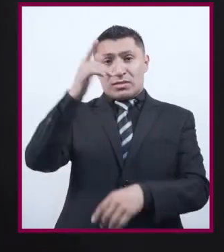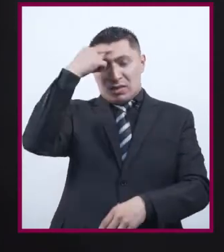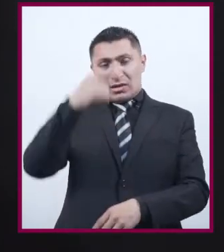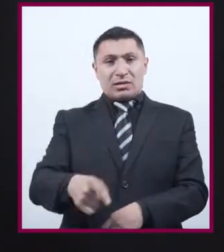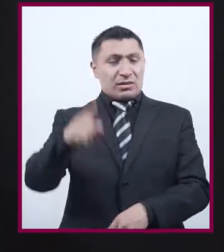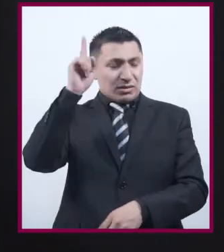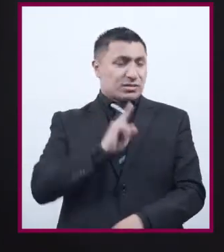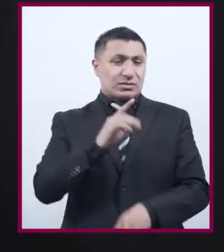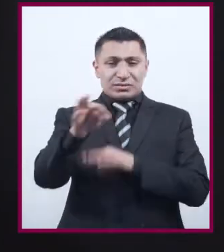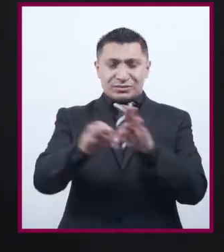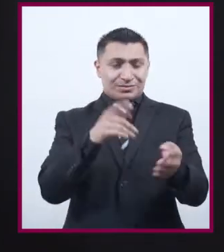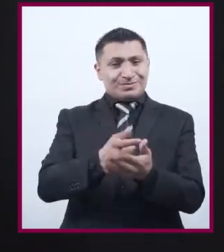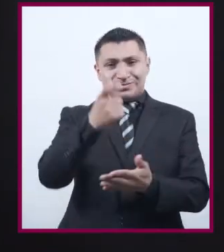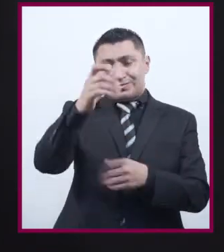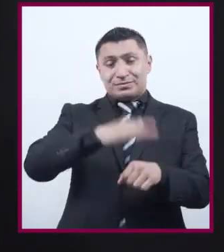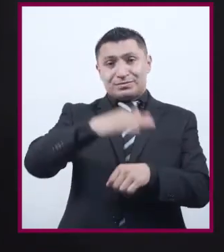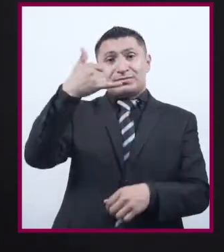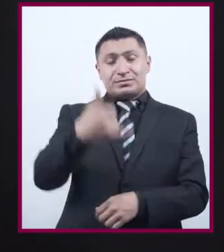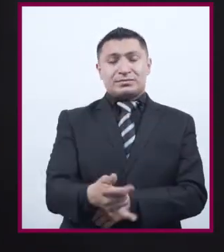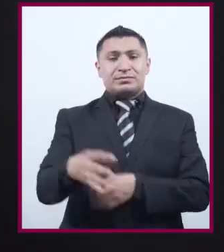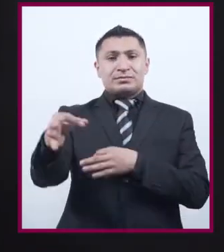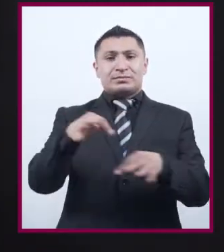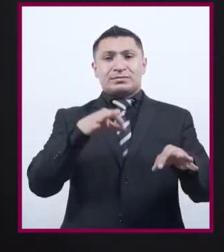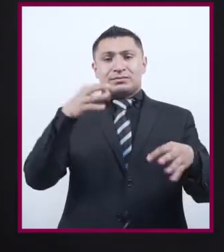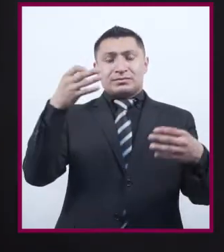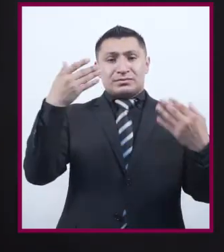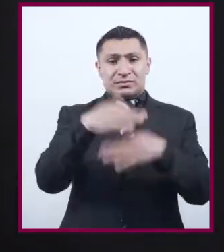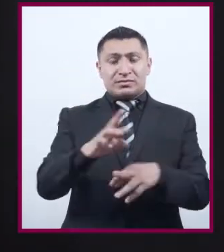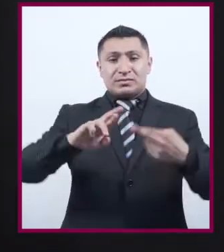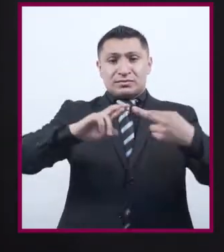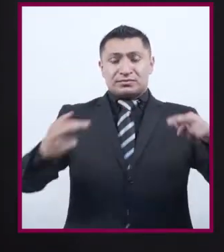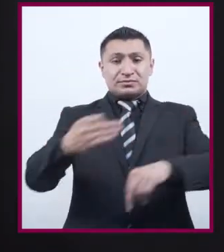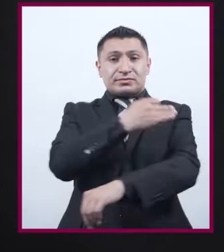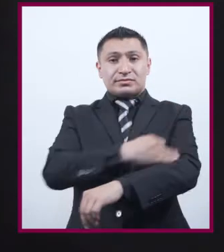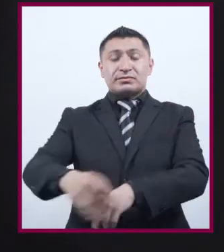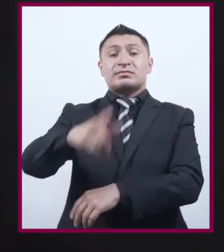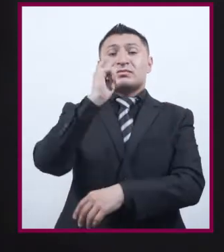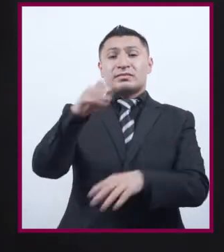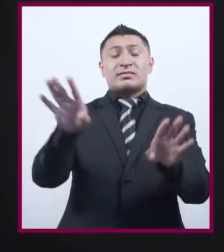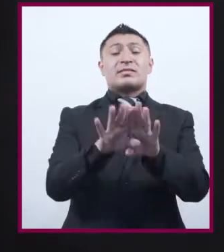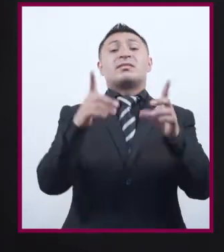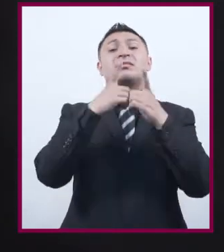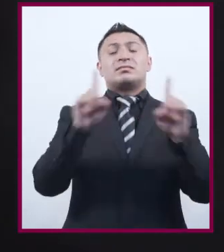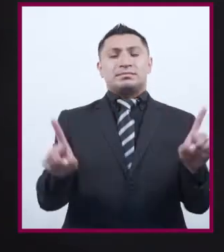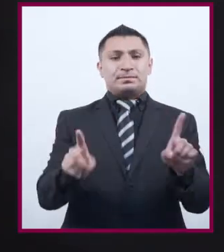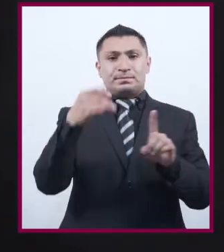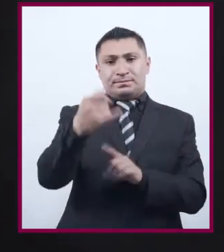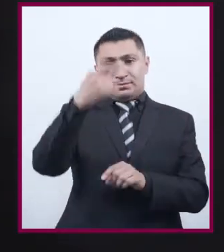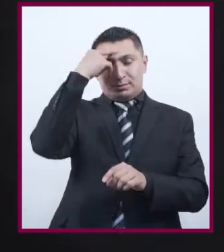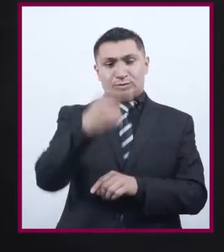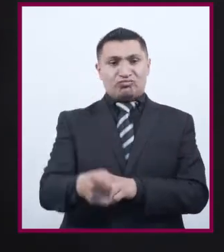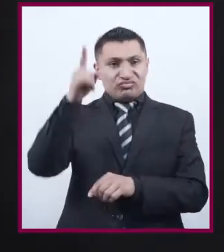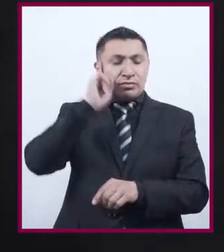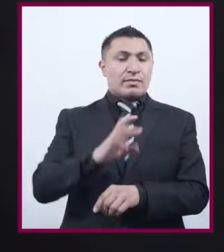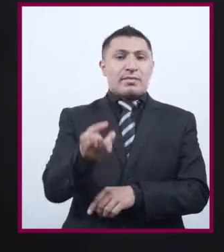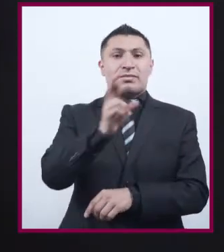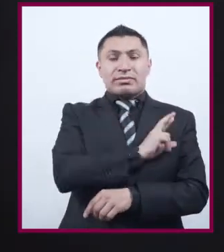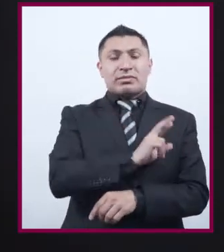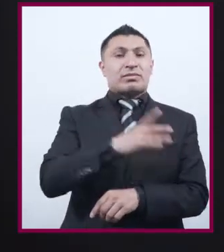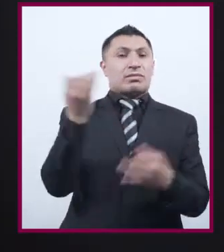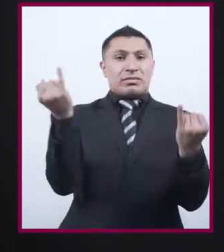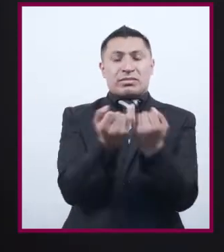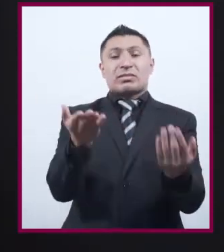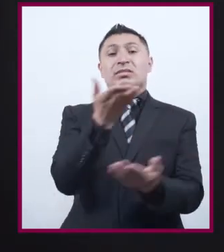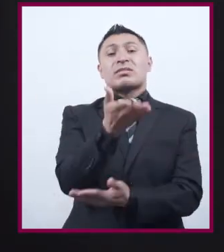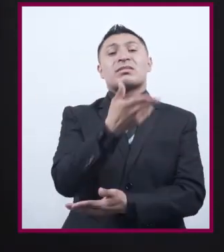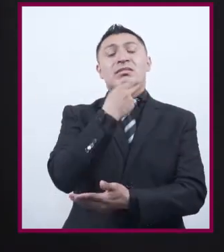para la educación vocacional femenina y legisló sobre relaciones familiares, o sea, el divorcio, y para que las mujeres